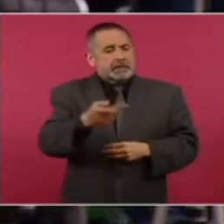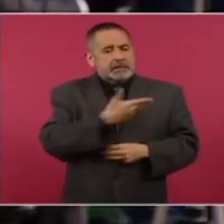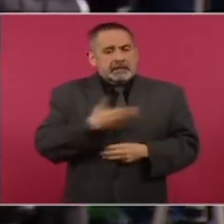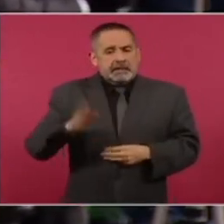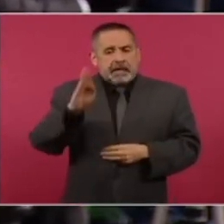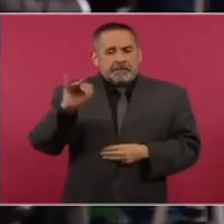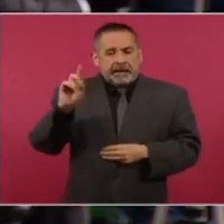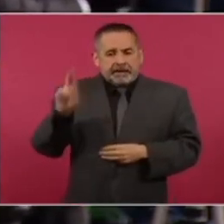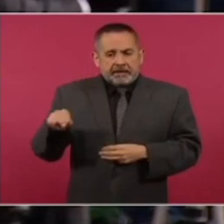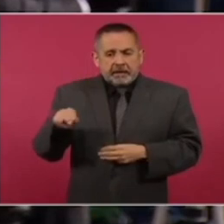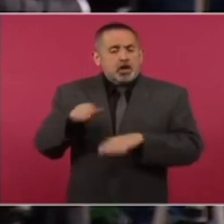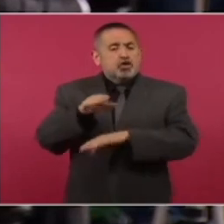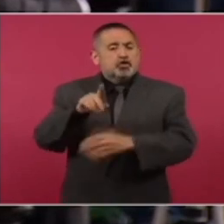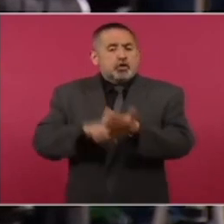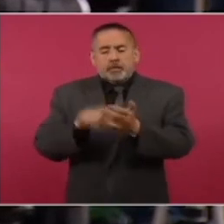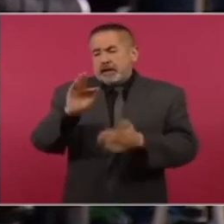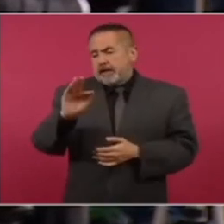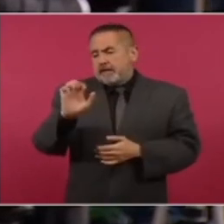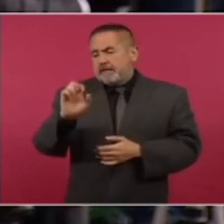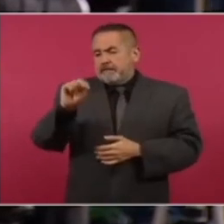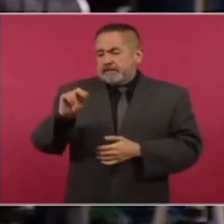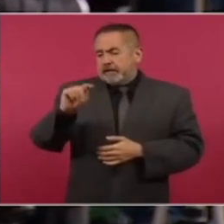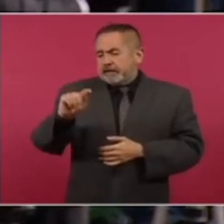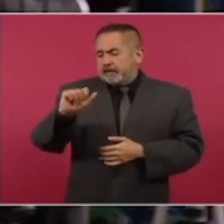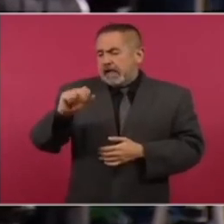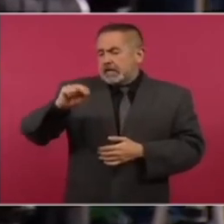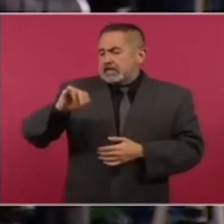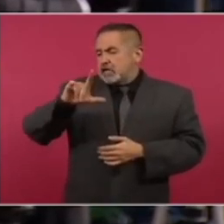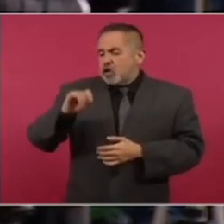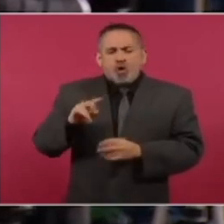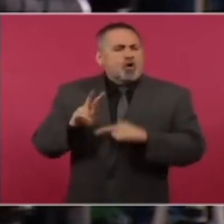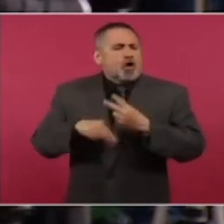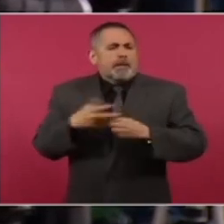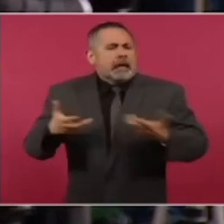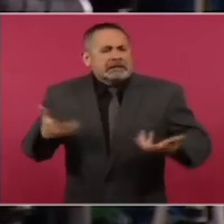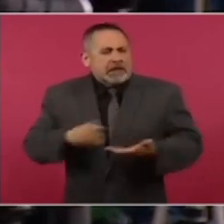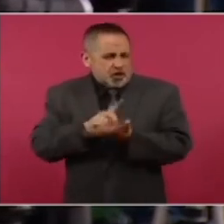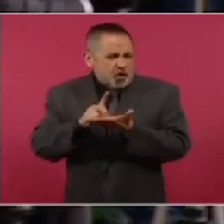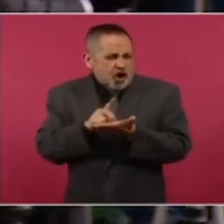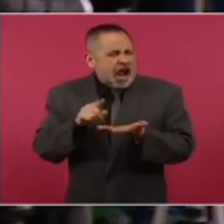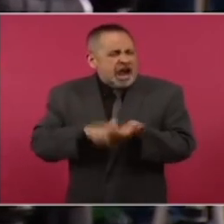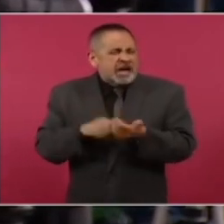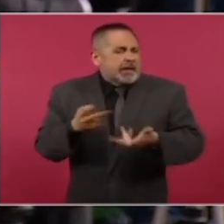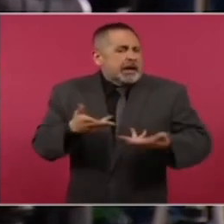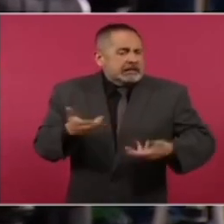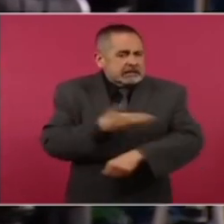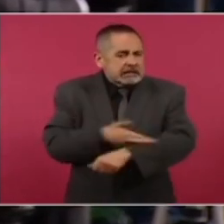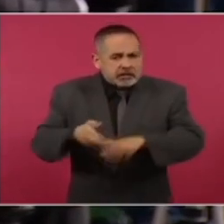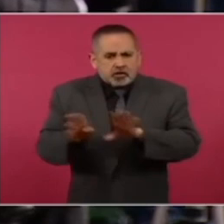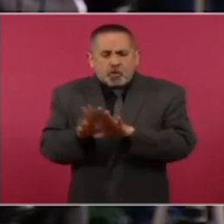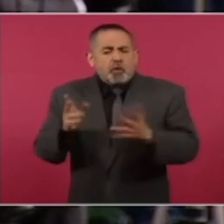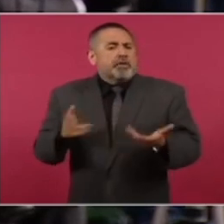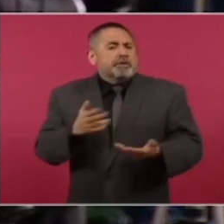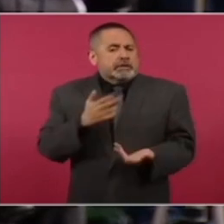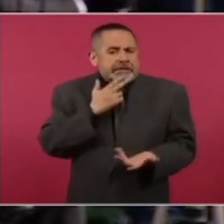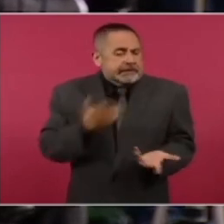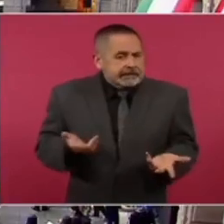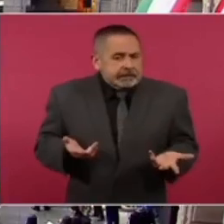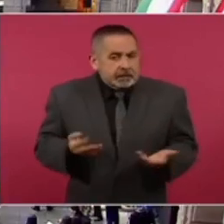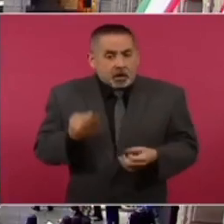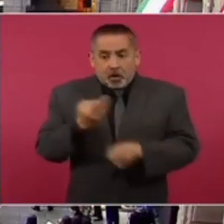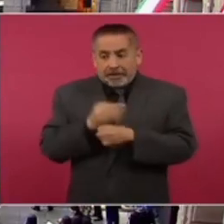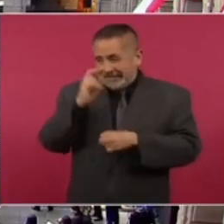Biden del tema del fentanilo, qué acciones concretas se van a llevar a cabo, qué impacto podría tener